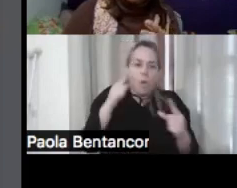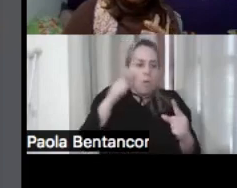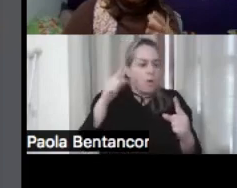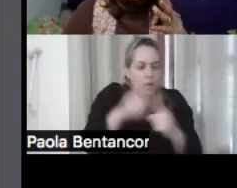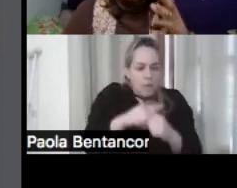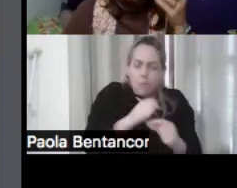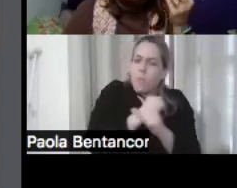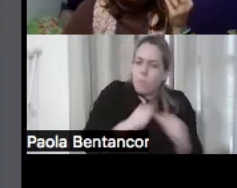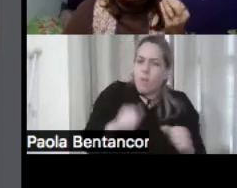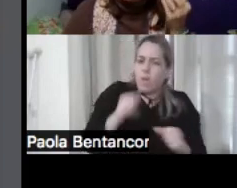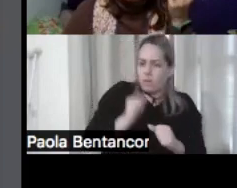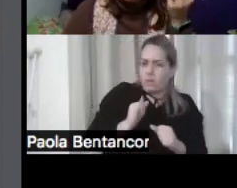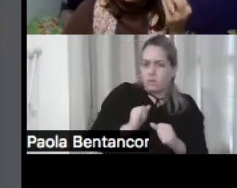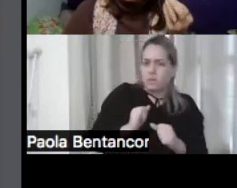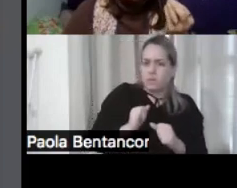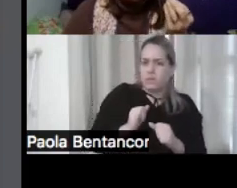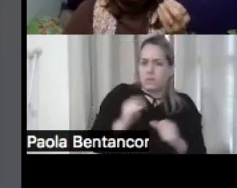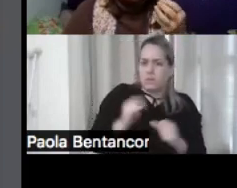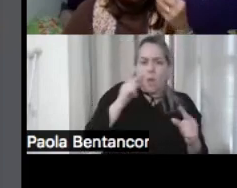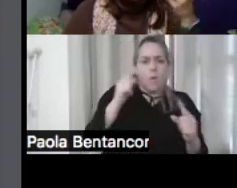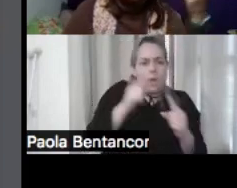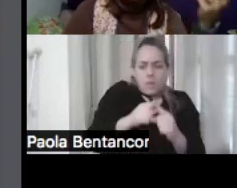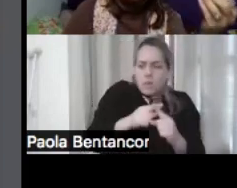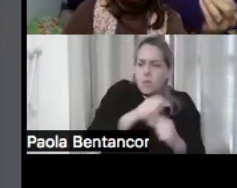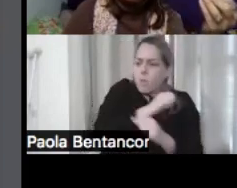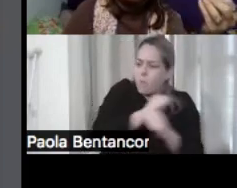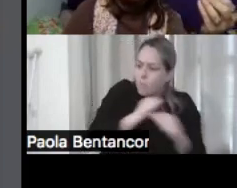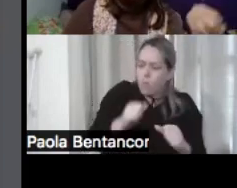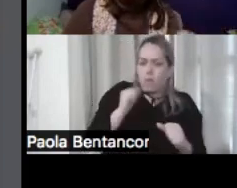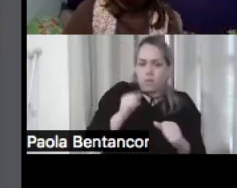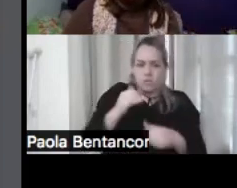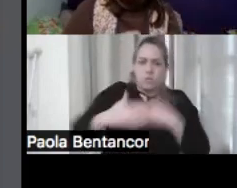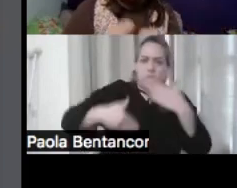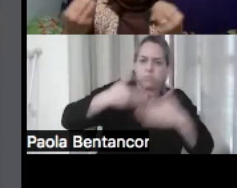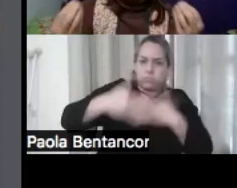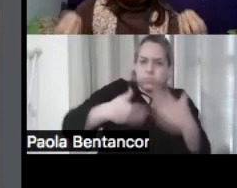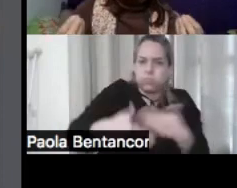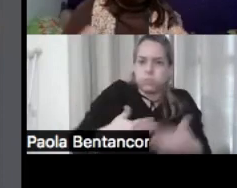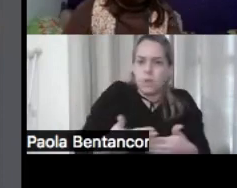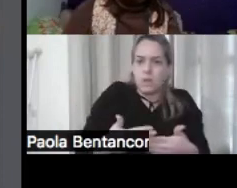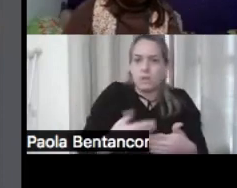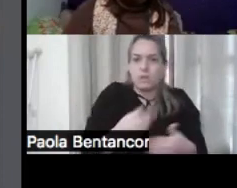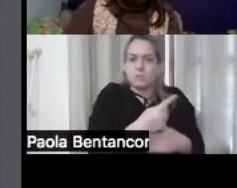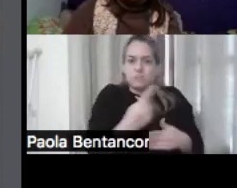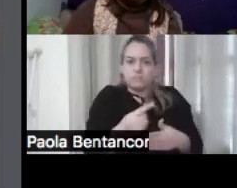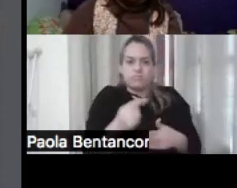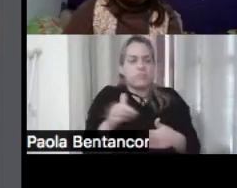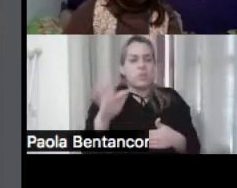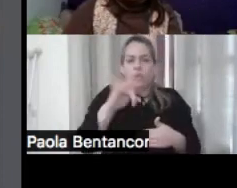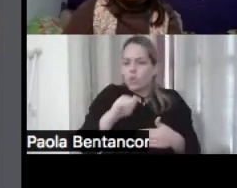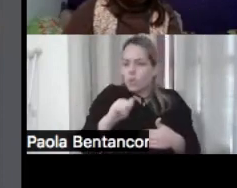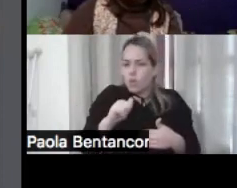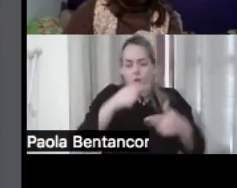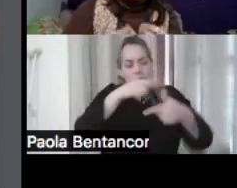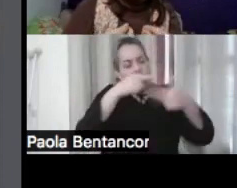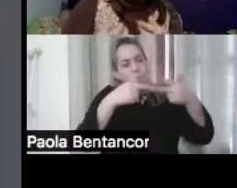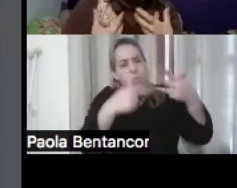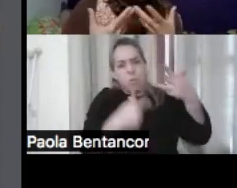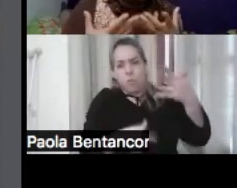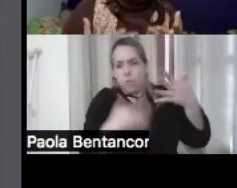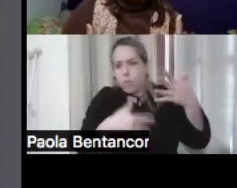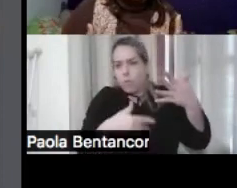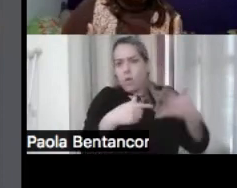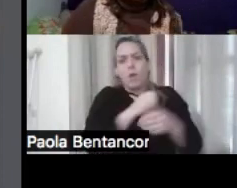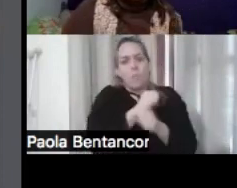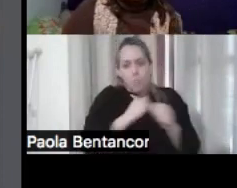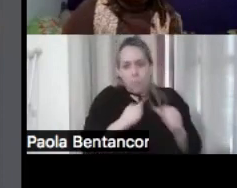hay, en el déficit, sino en lo que sí, y desde ahí nos apoyamos para construir todas estas intervenciones vinculadas a que